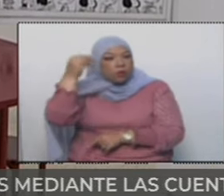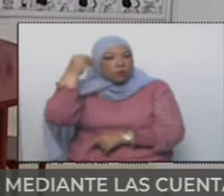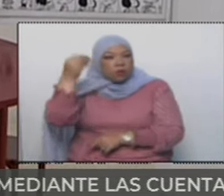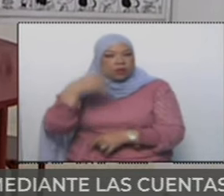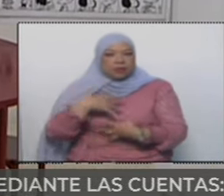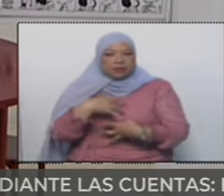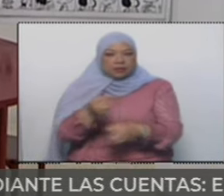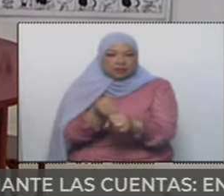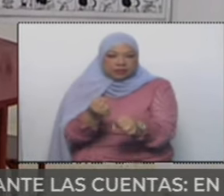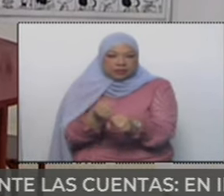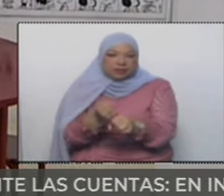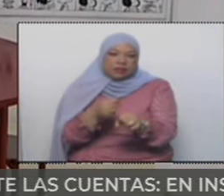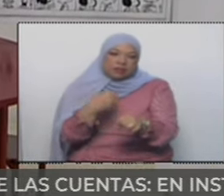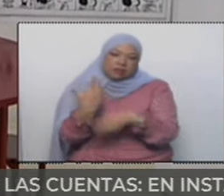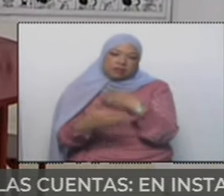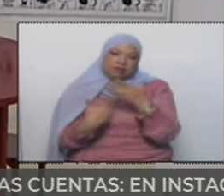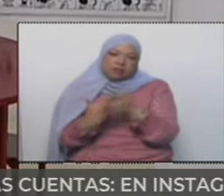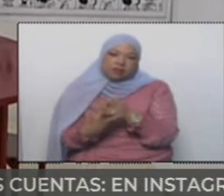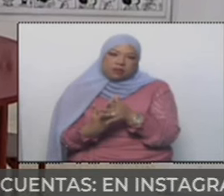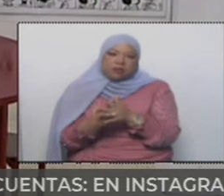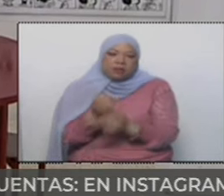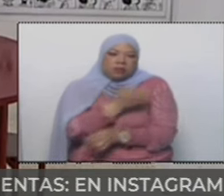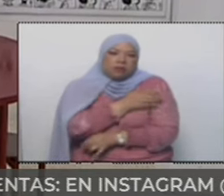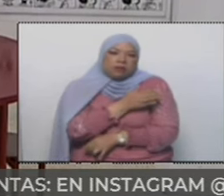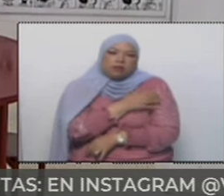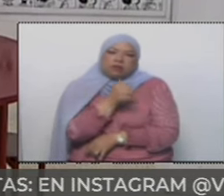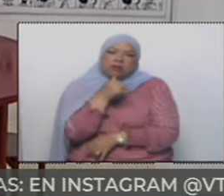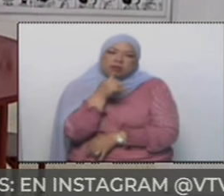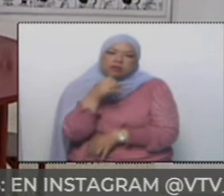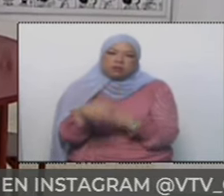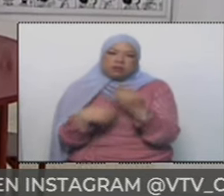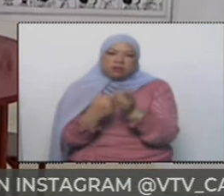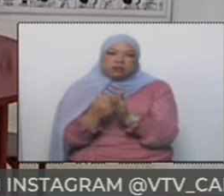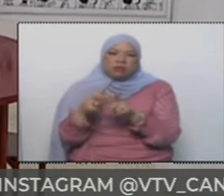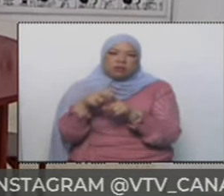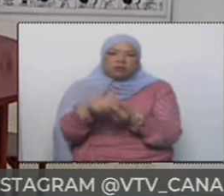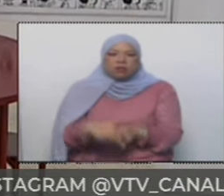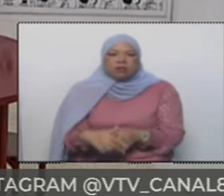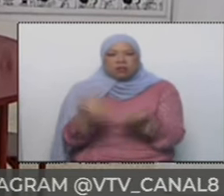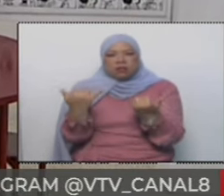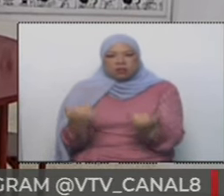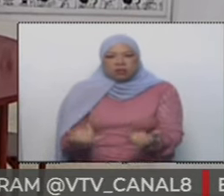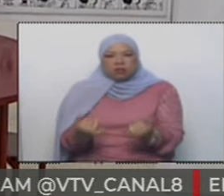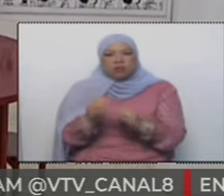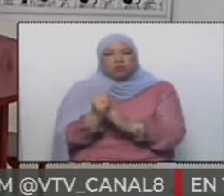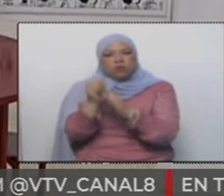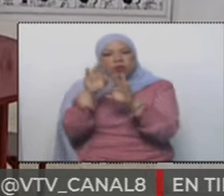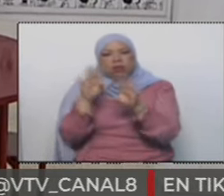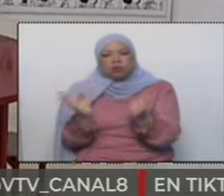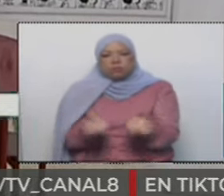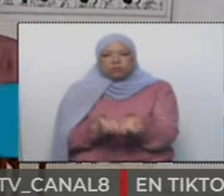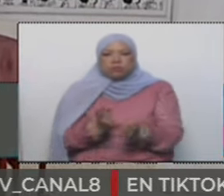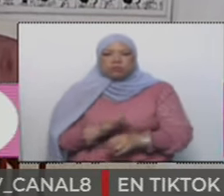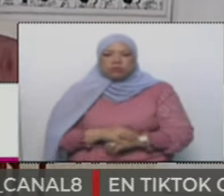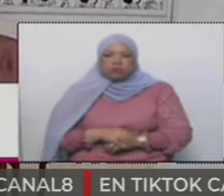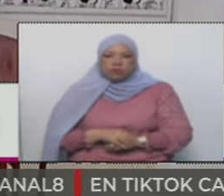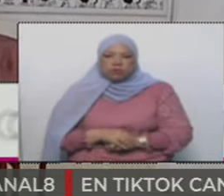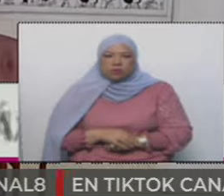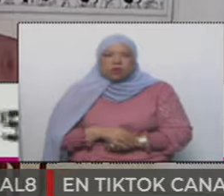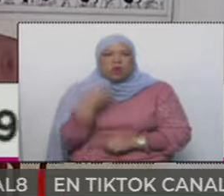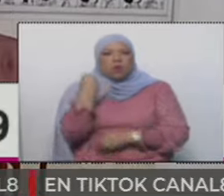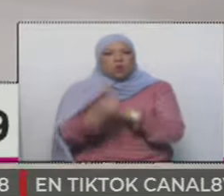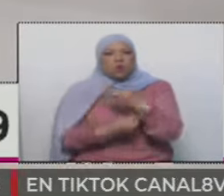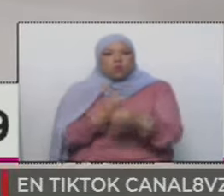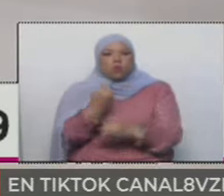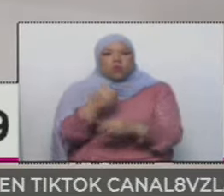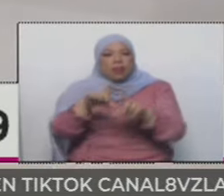imperial, a las apetencias y a la codicia de las potencias capitalistas del mundo. y creó un